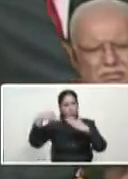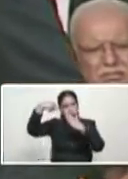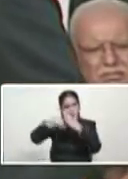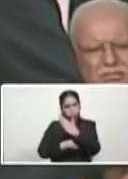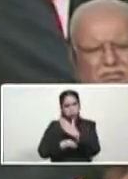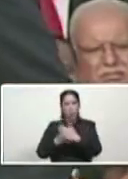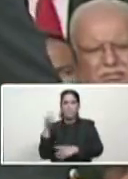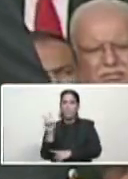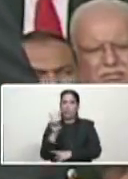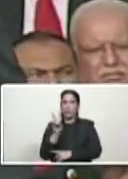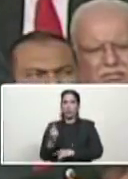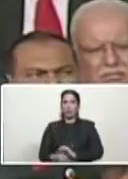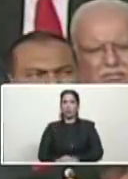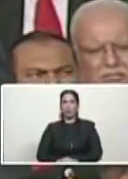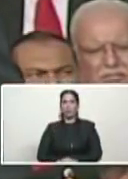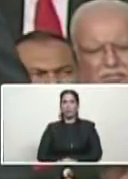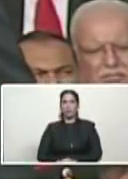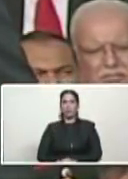profundizarse en Venezuela